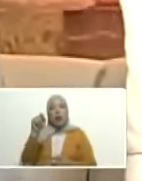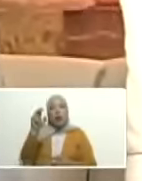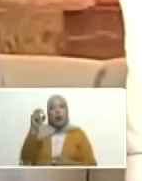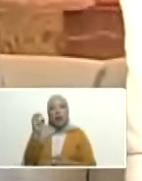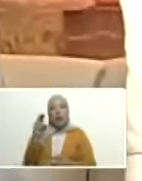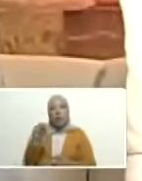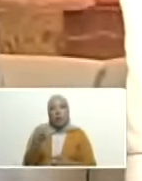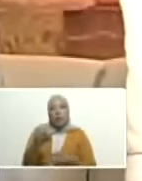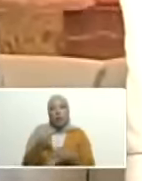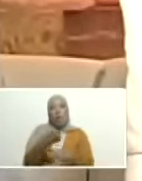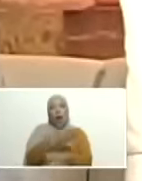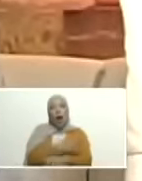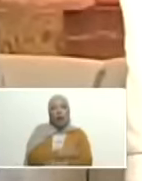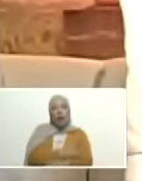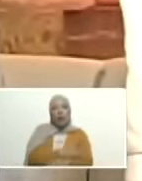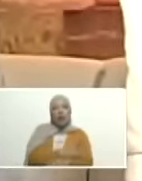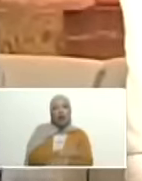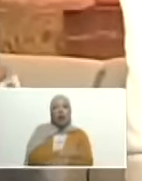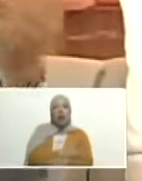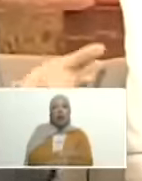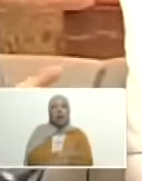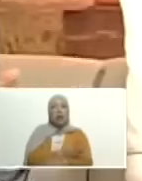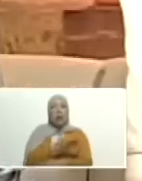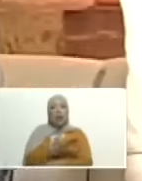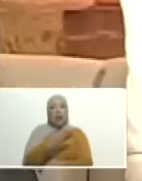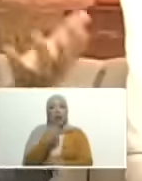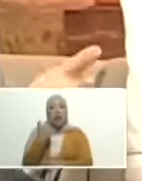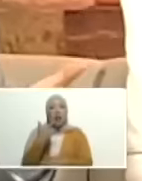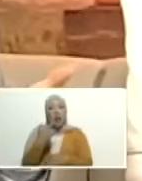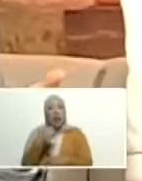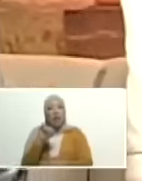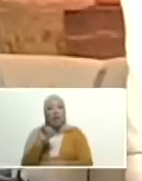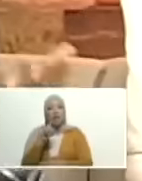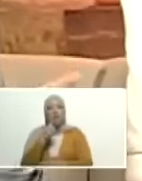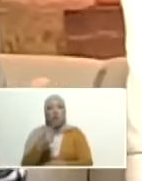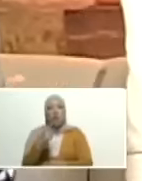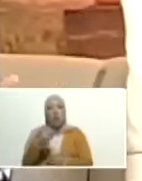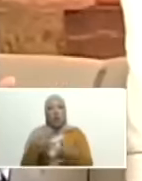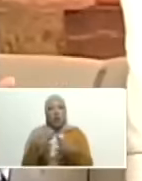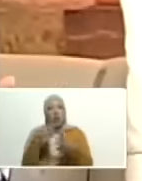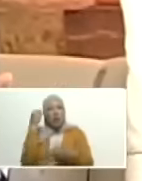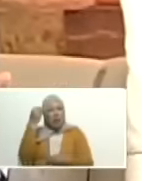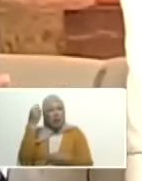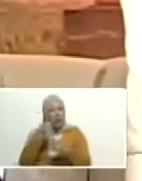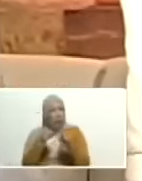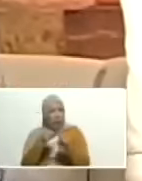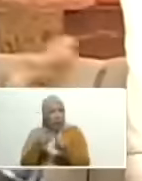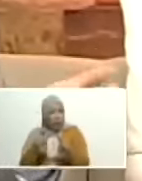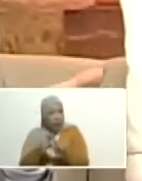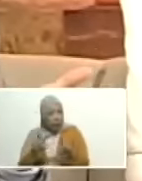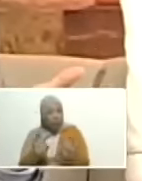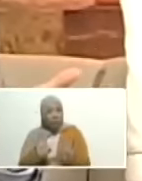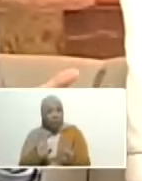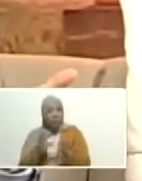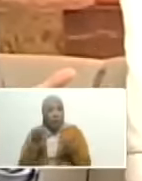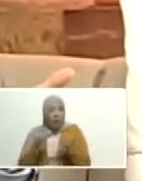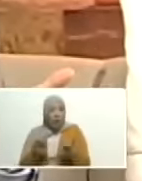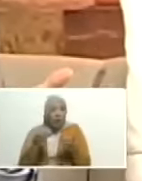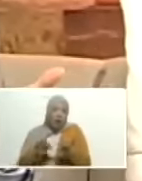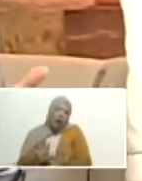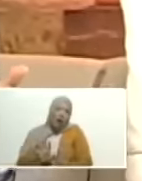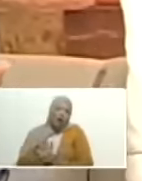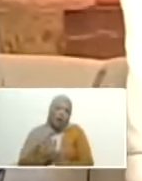diferencias, claro que tenemos diferencias geopolíticas, de criterio, de visión. Es lo más natural.